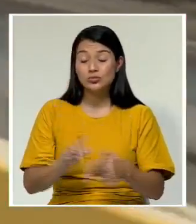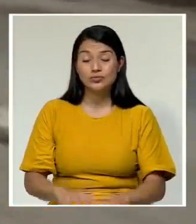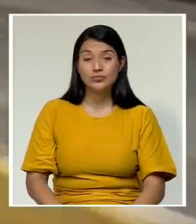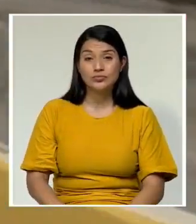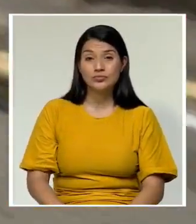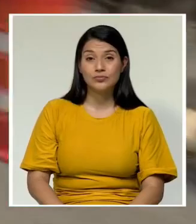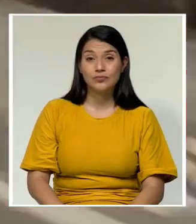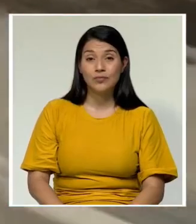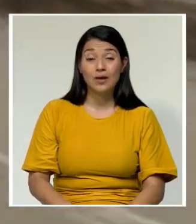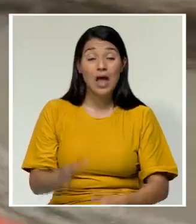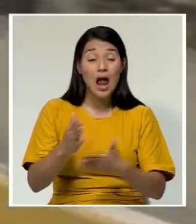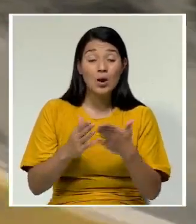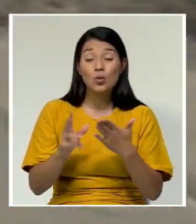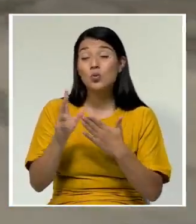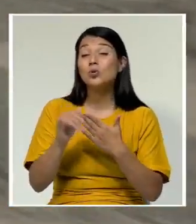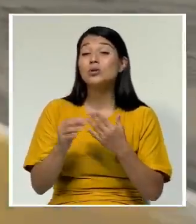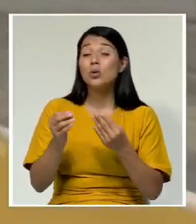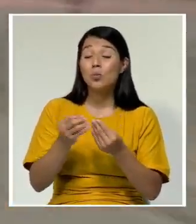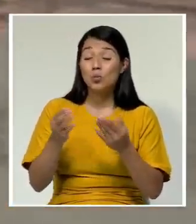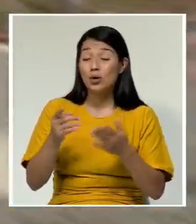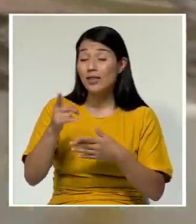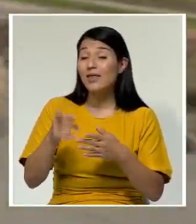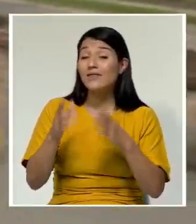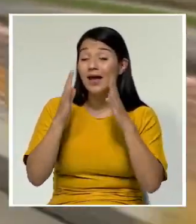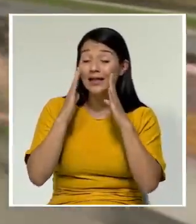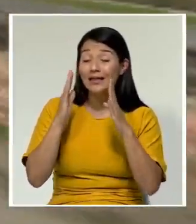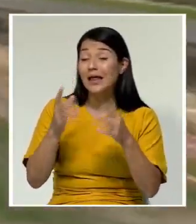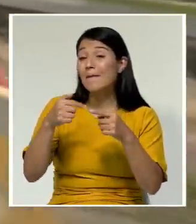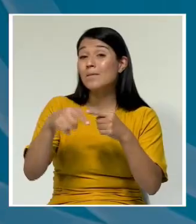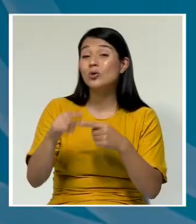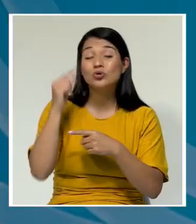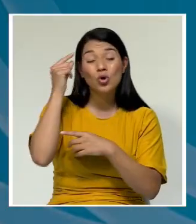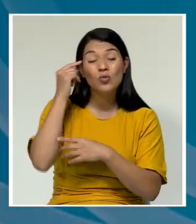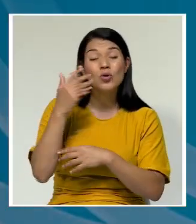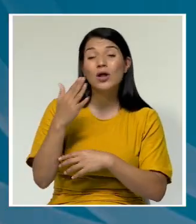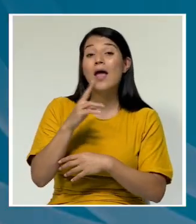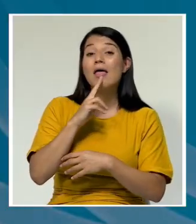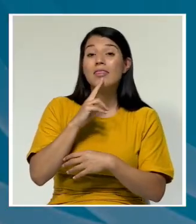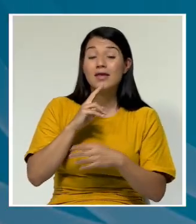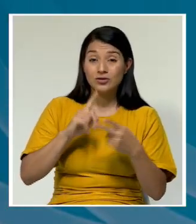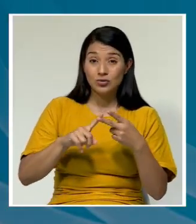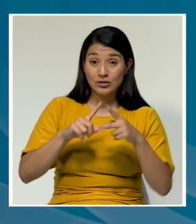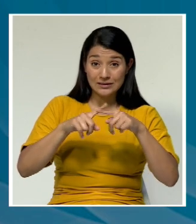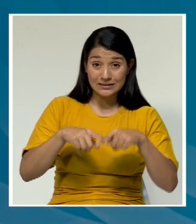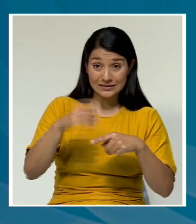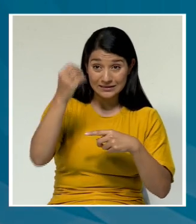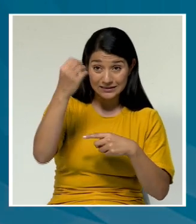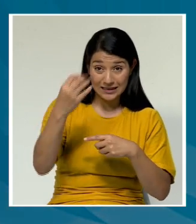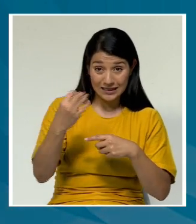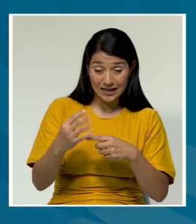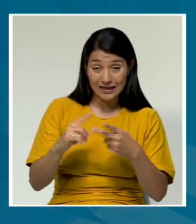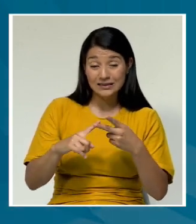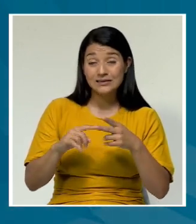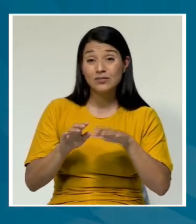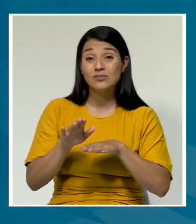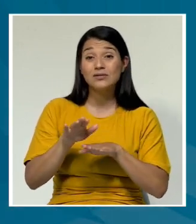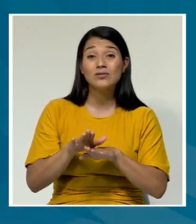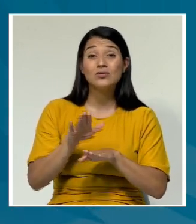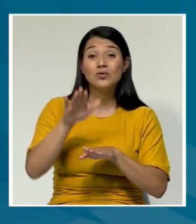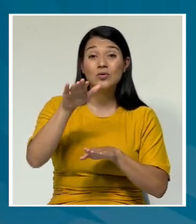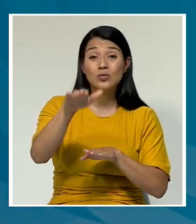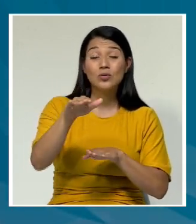de la infraestructura y deberá afrontar el nuevo gobierno? En planificación urbana sí tenemos un problema, que tenemos una normativa que nos indica que